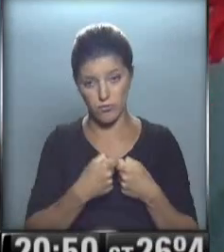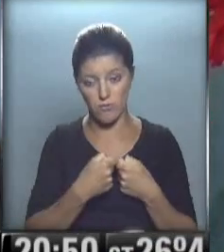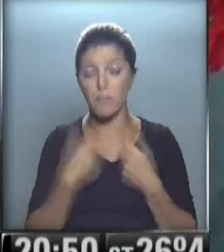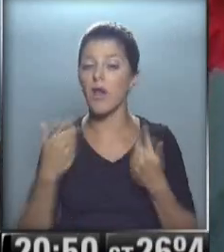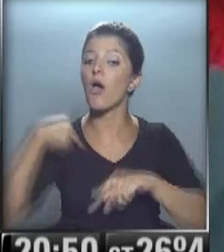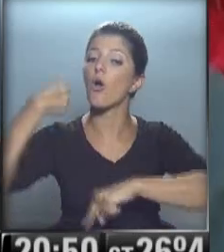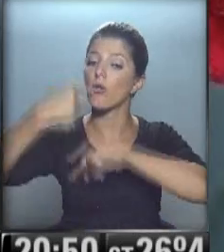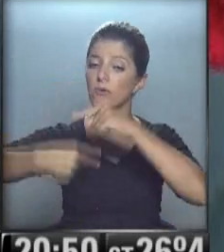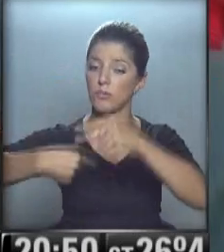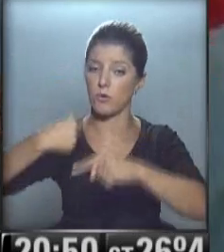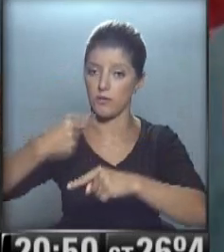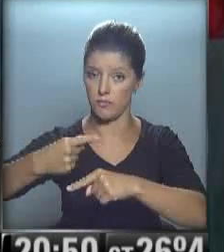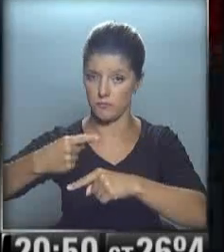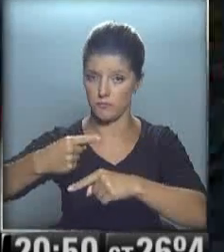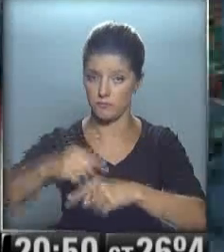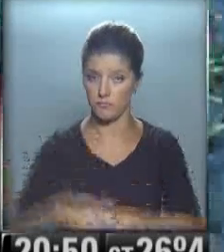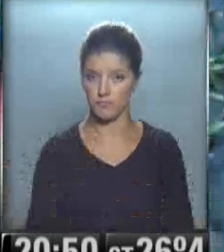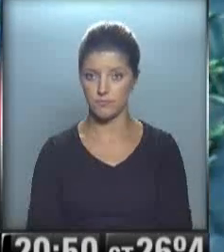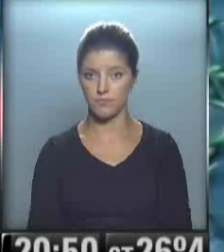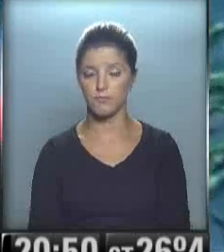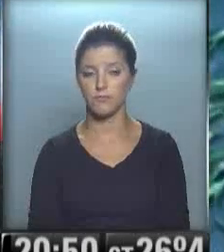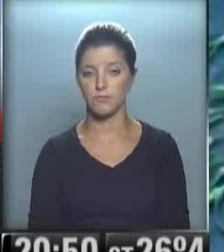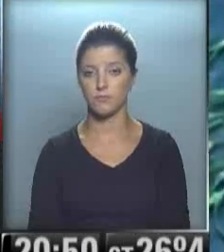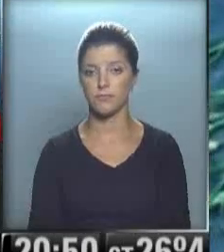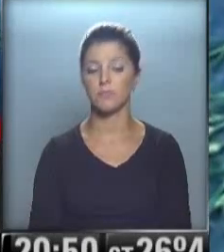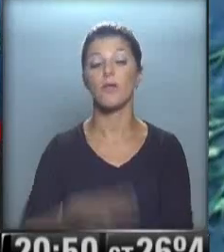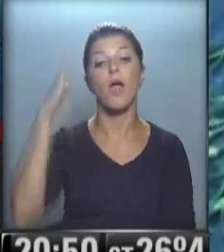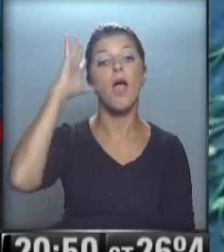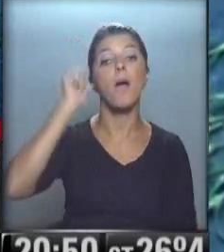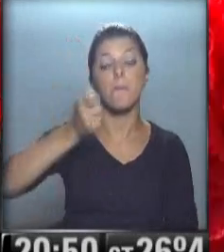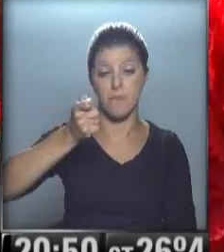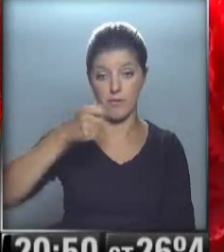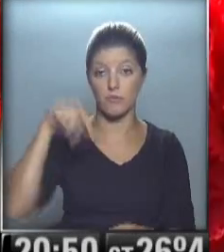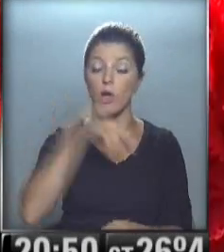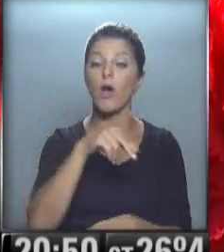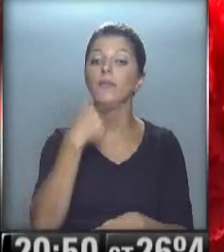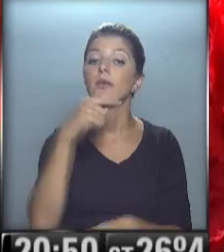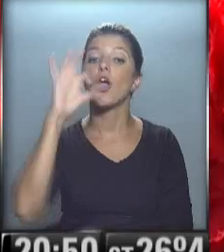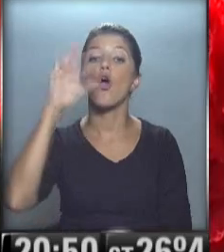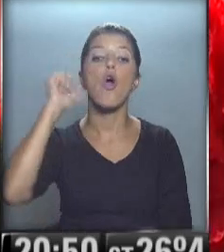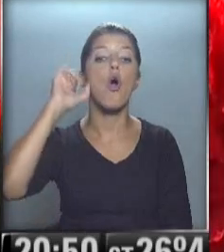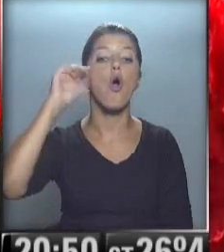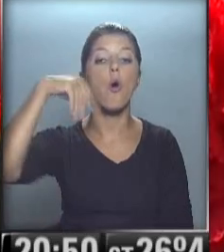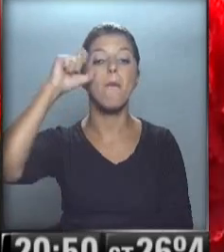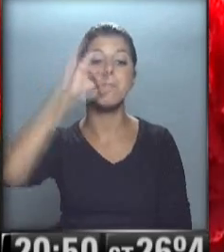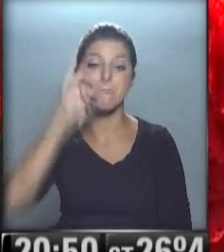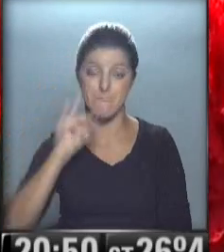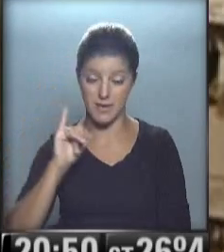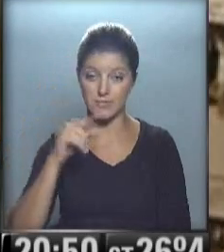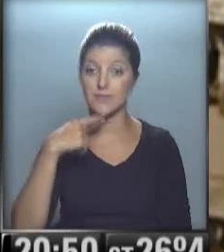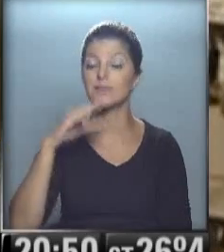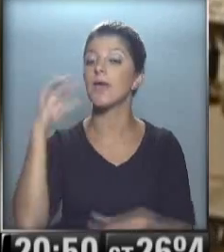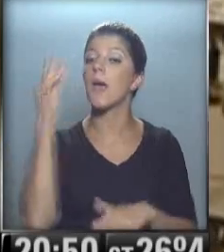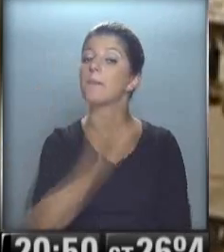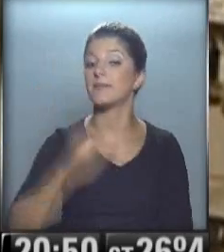seguir caminando. El magistrado de la Audiencia Nacional, Javier Gómez Bermúdez, presidente del tribunal